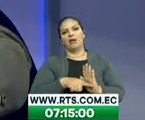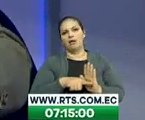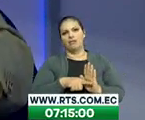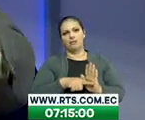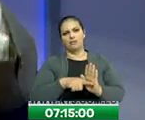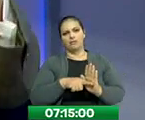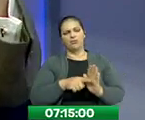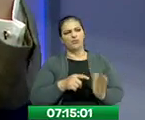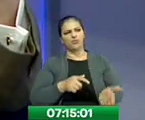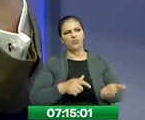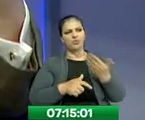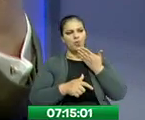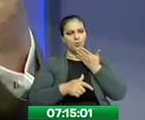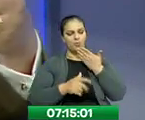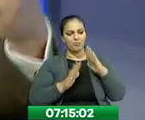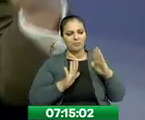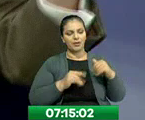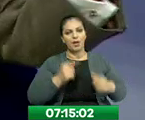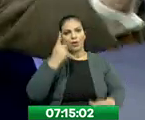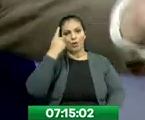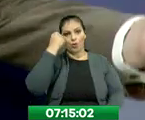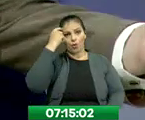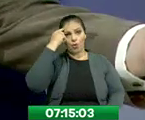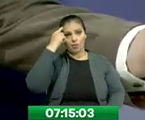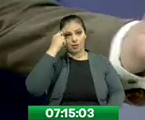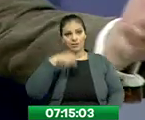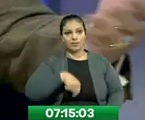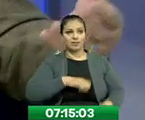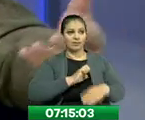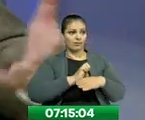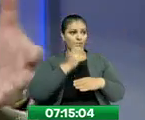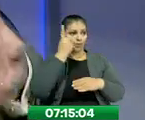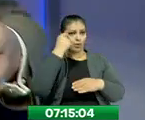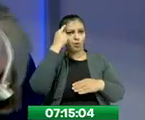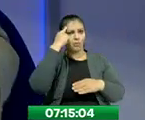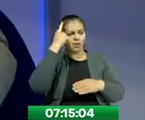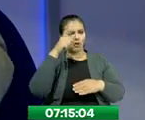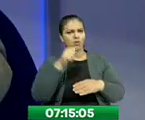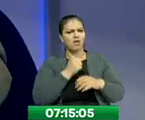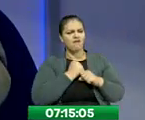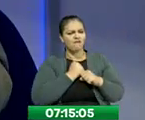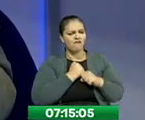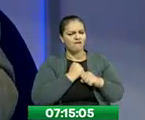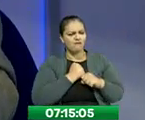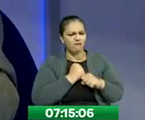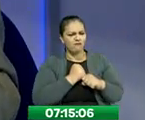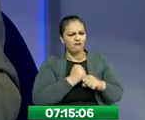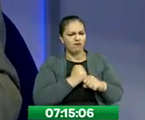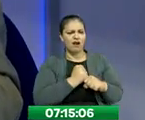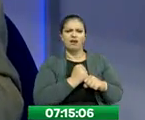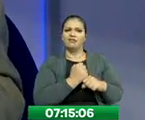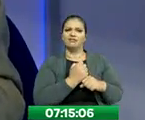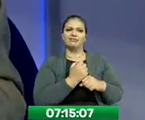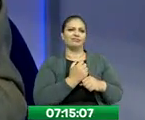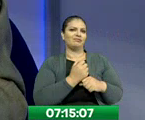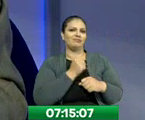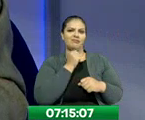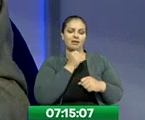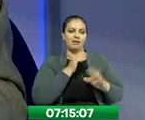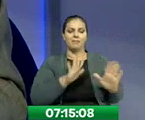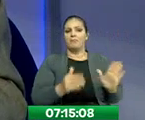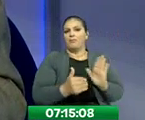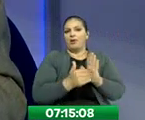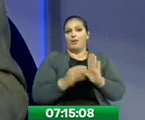no hacen los sacrificios que todos los hogares tienen que hacer para ajustarse a una situación